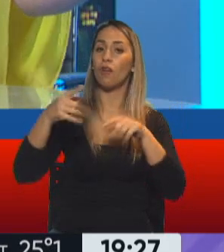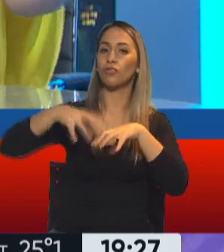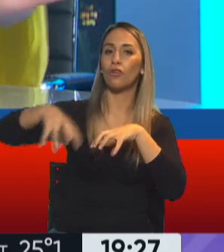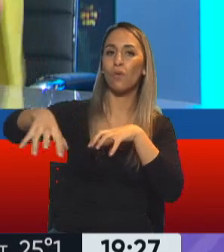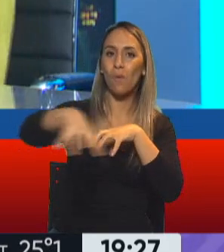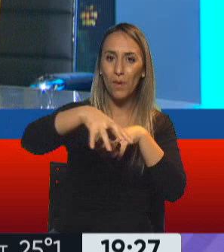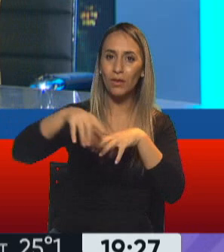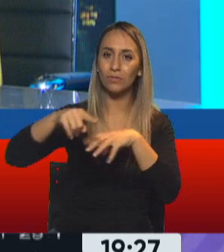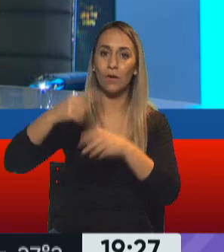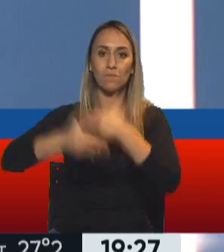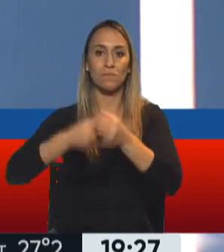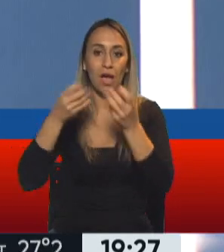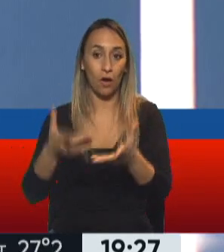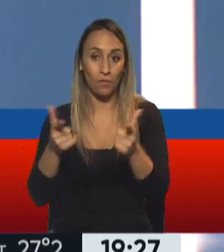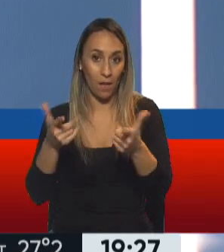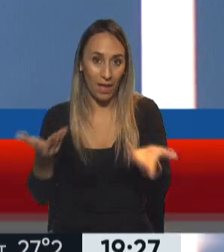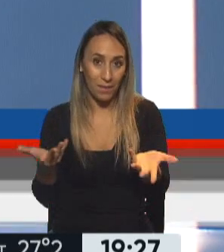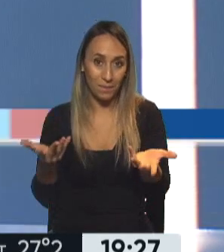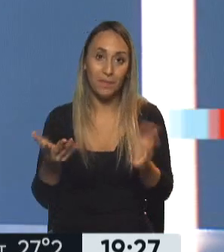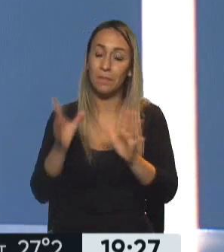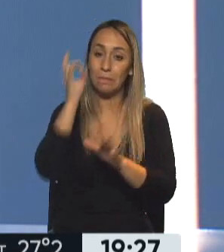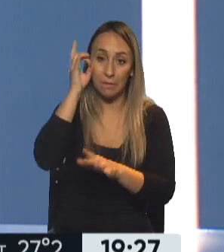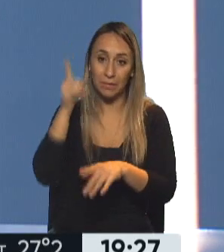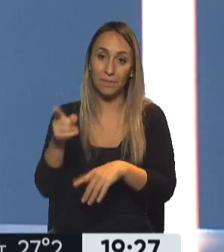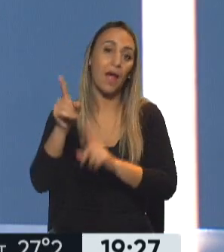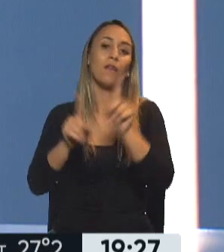porcentaje de ocupados de 2019. Alguien estará escuchando el